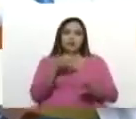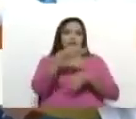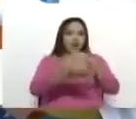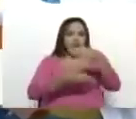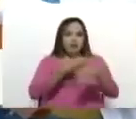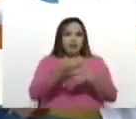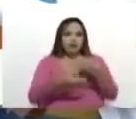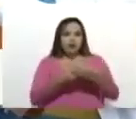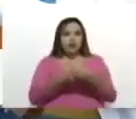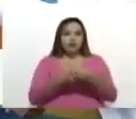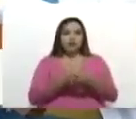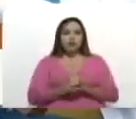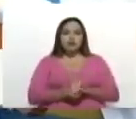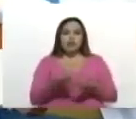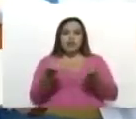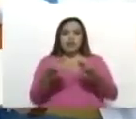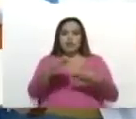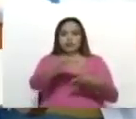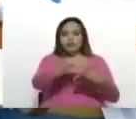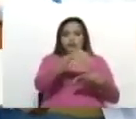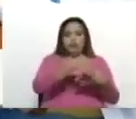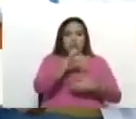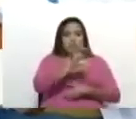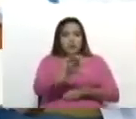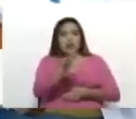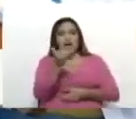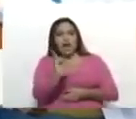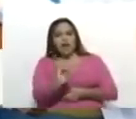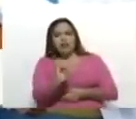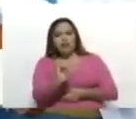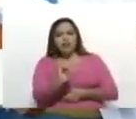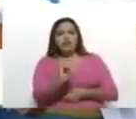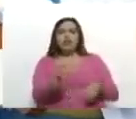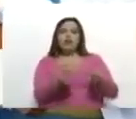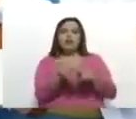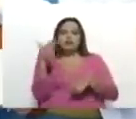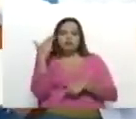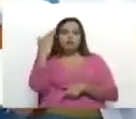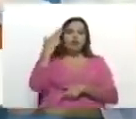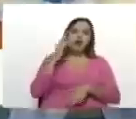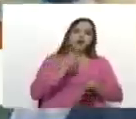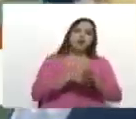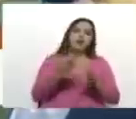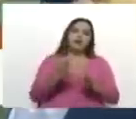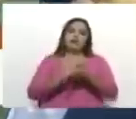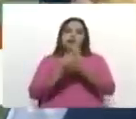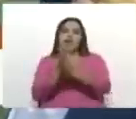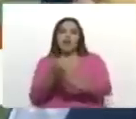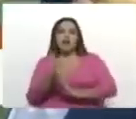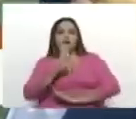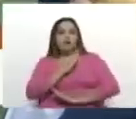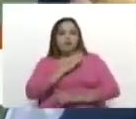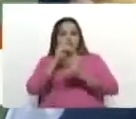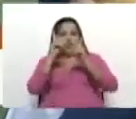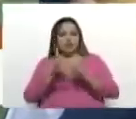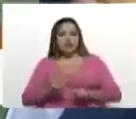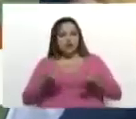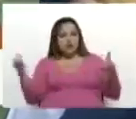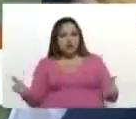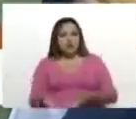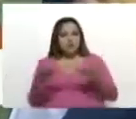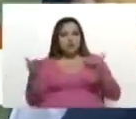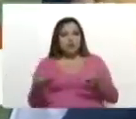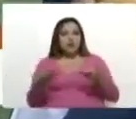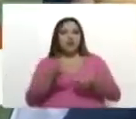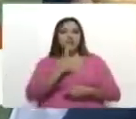que la dolarización del país pues sería realmente un suicidio pues quitaría la autonomía que está impulsada